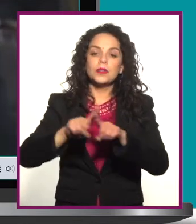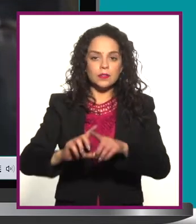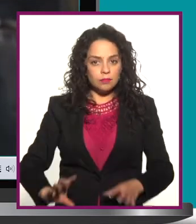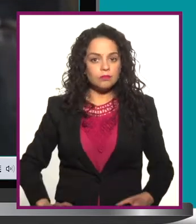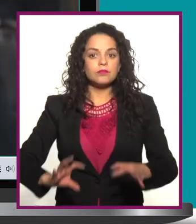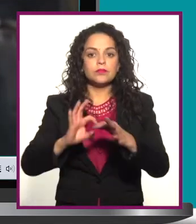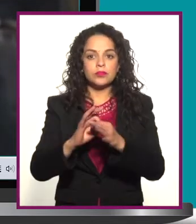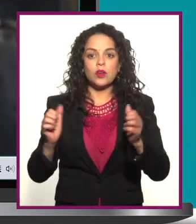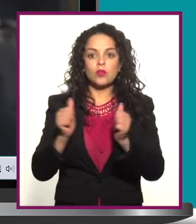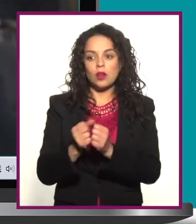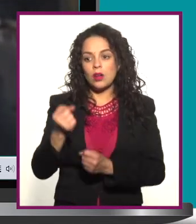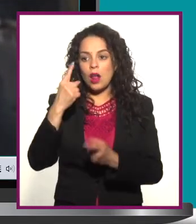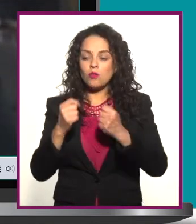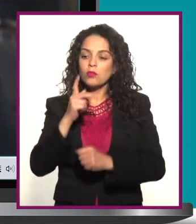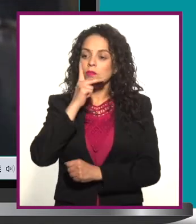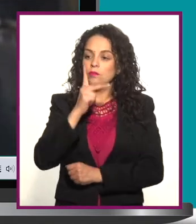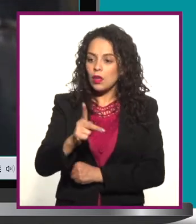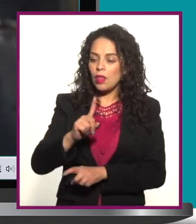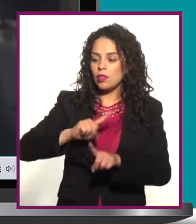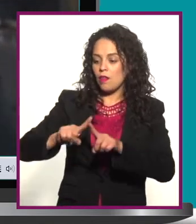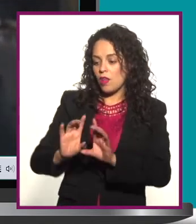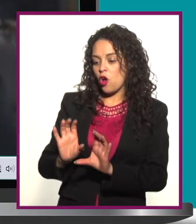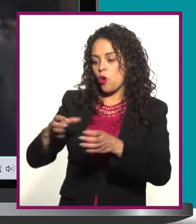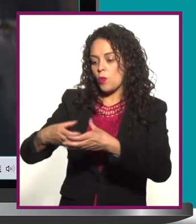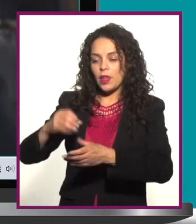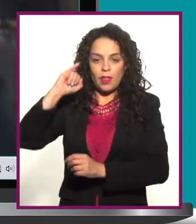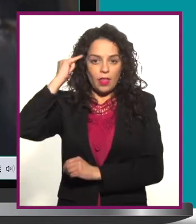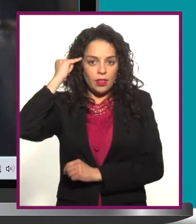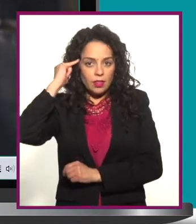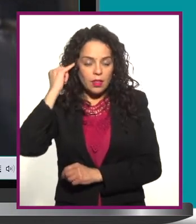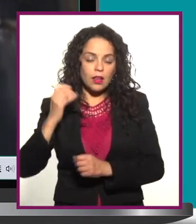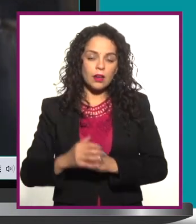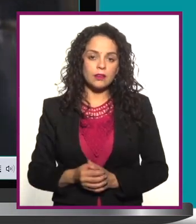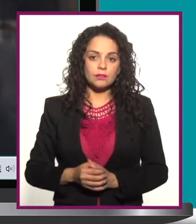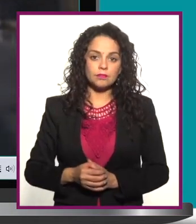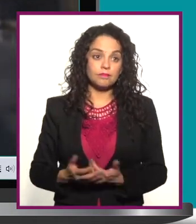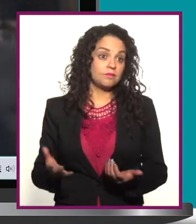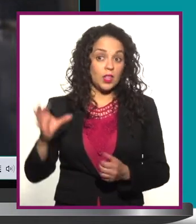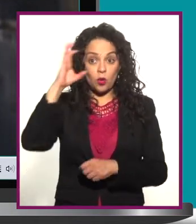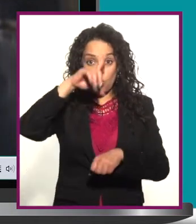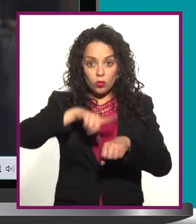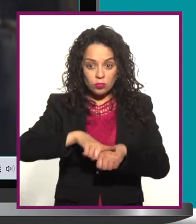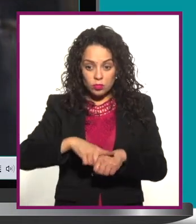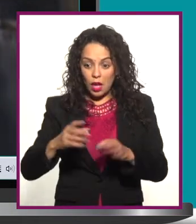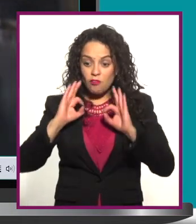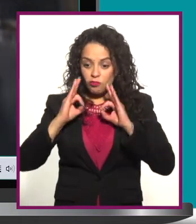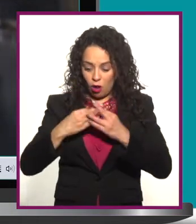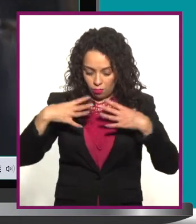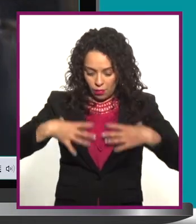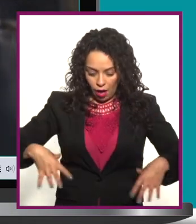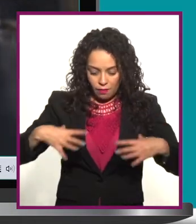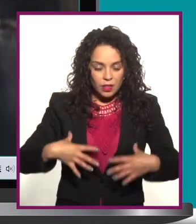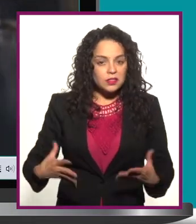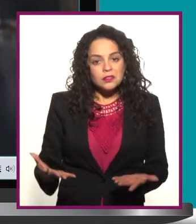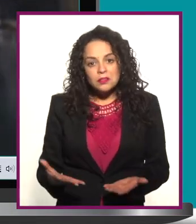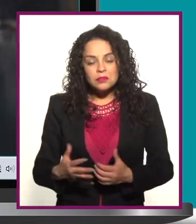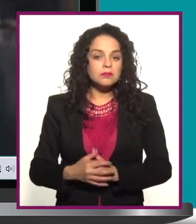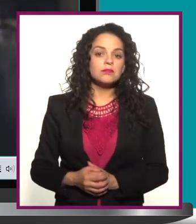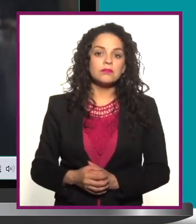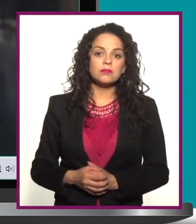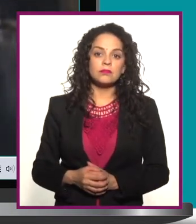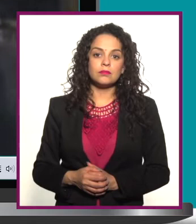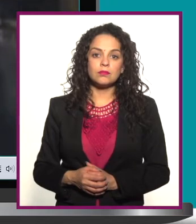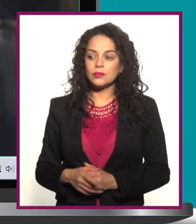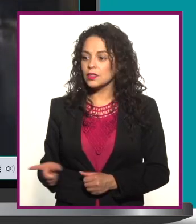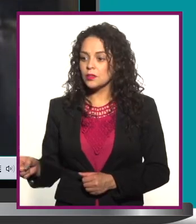vienen relacionadas con algunas palabras de las comunidades indígenas. La cultura, la vestimenta,